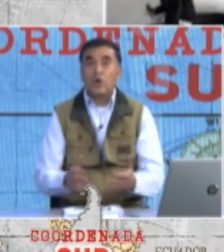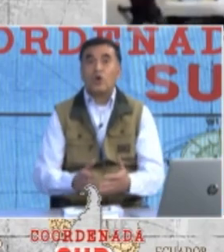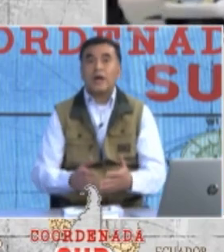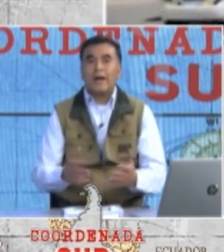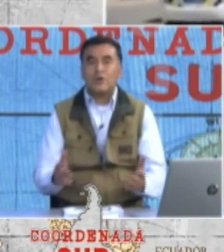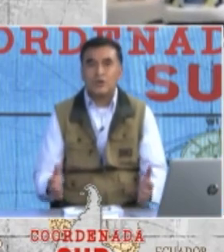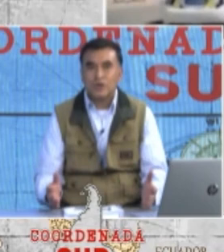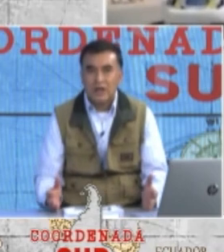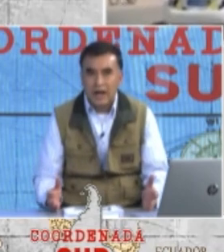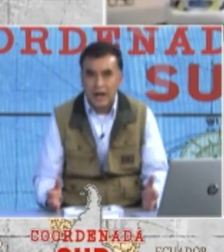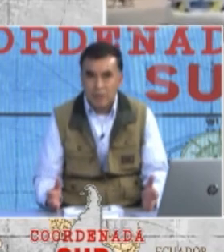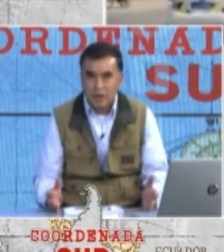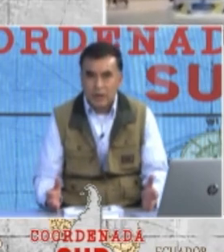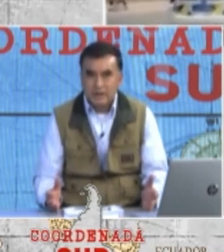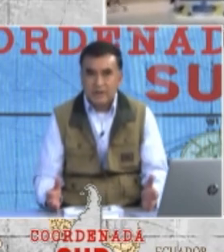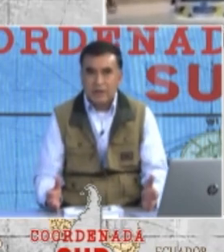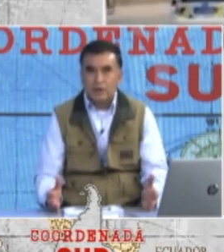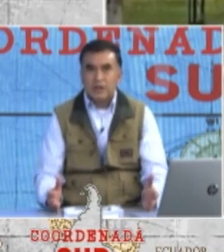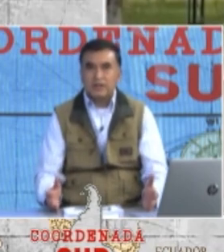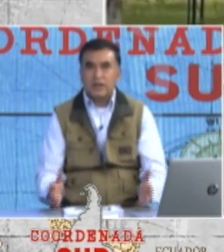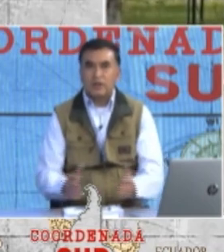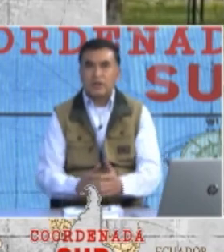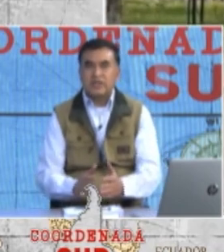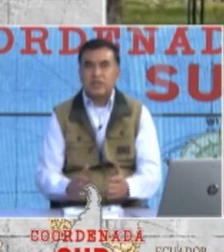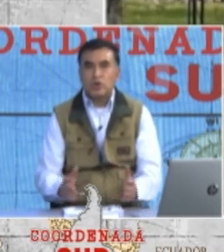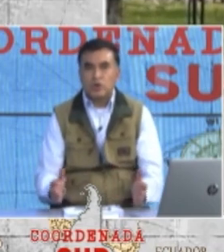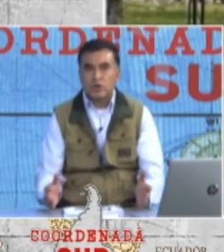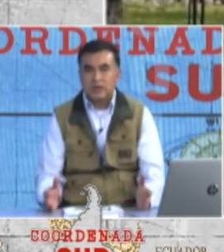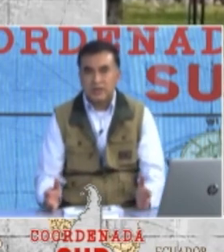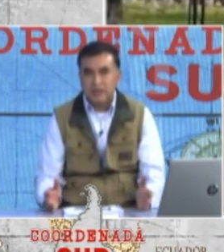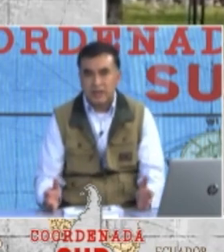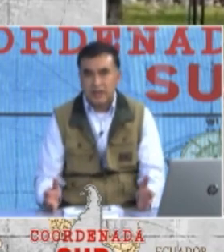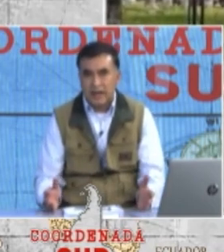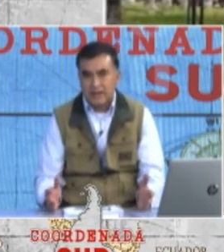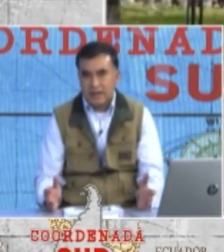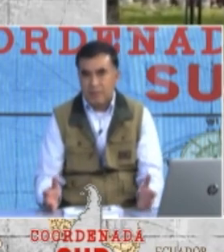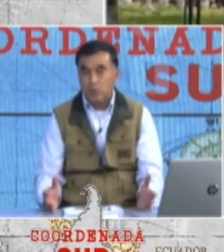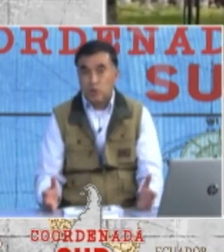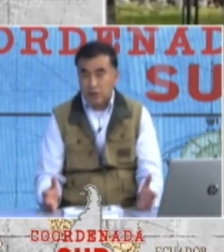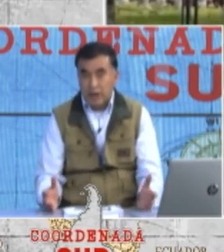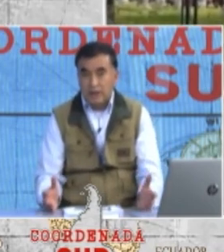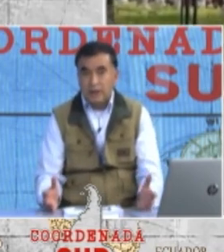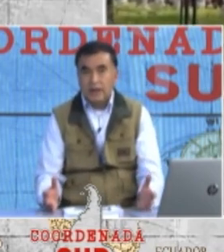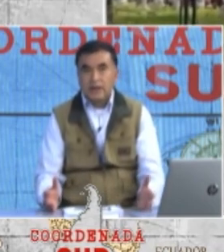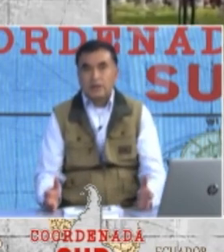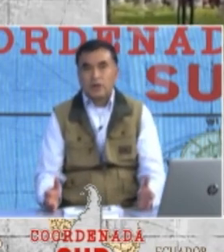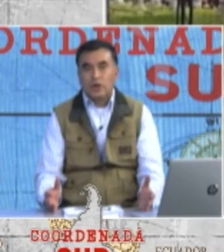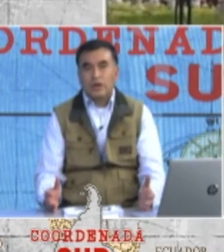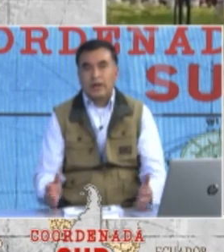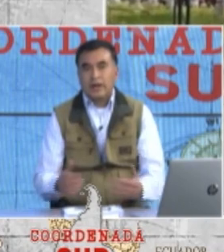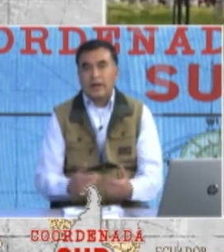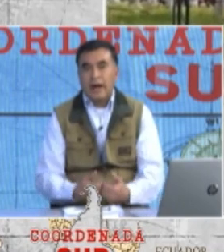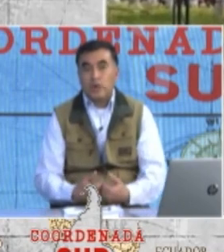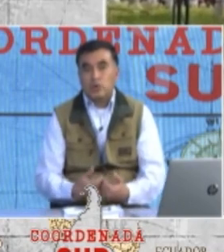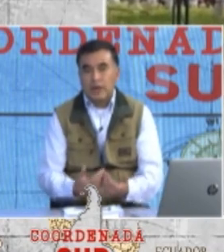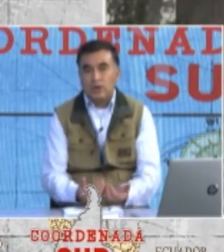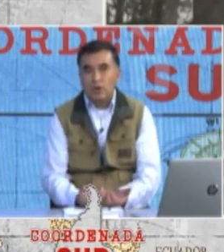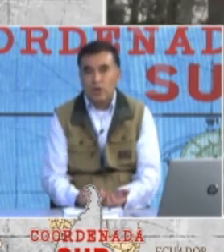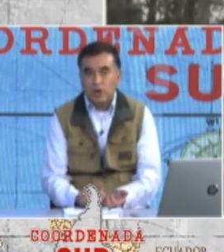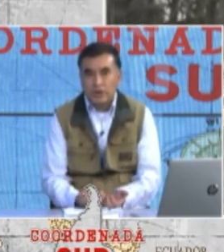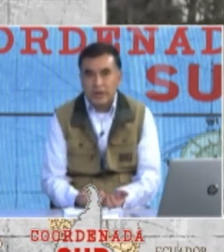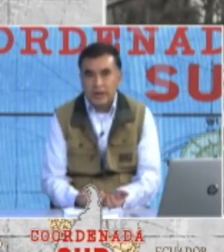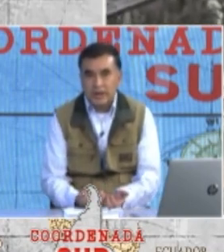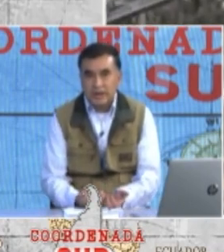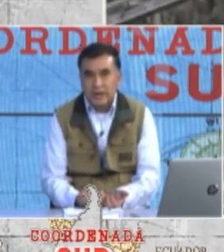Lo colgaron al mejor estilo del siglo XVIII-XVII a Saddam Hussein, ¿no?,